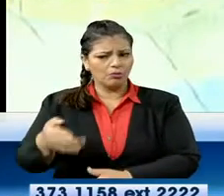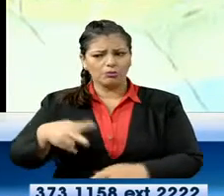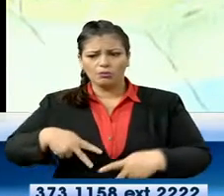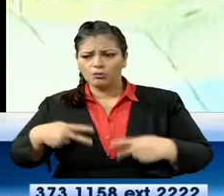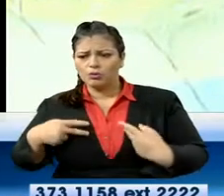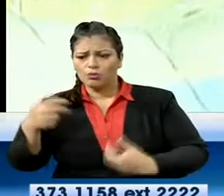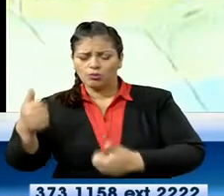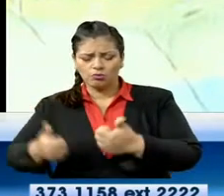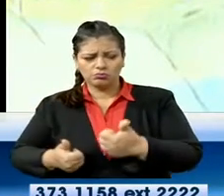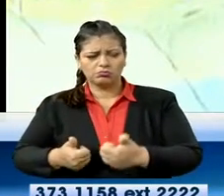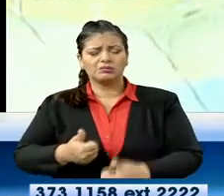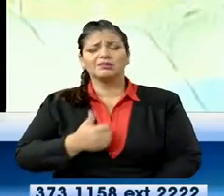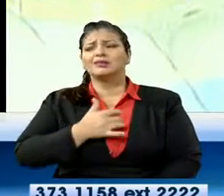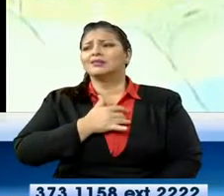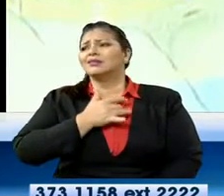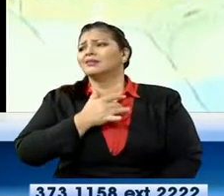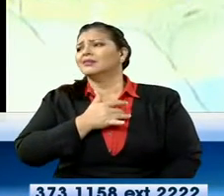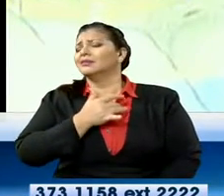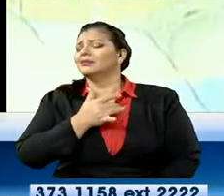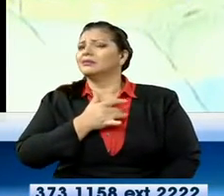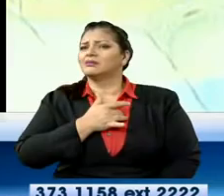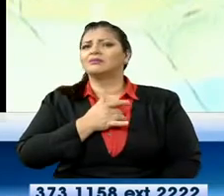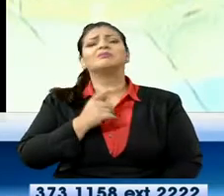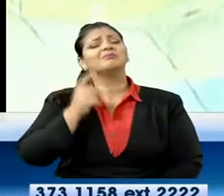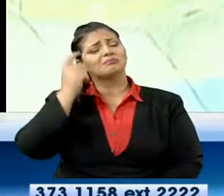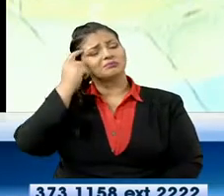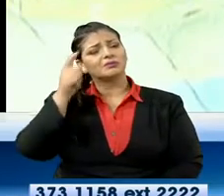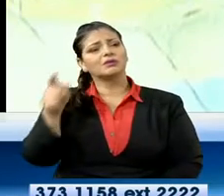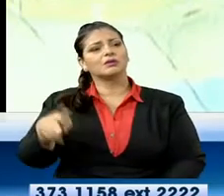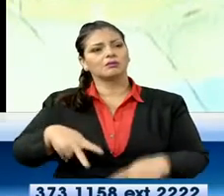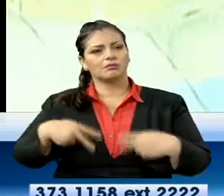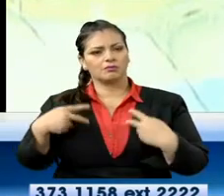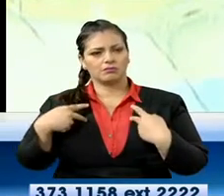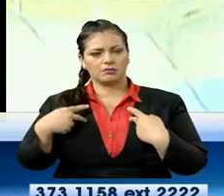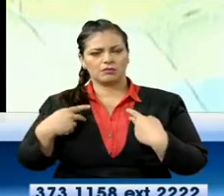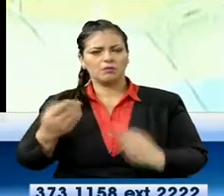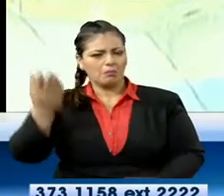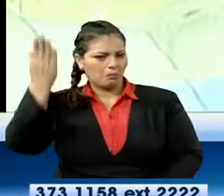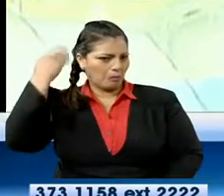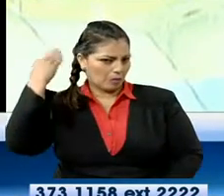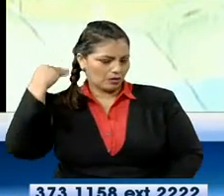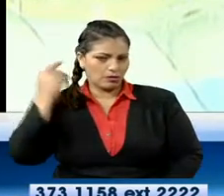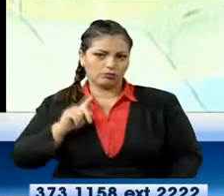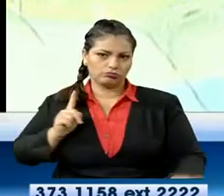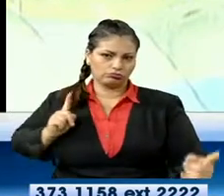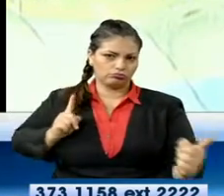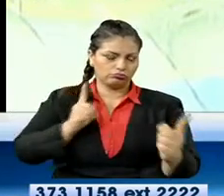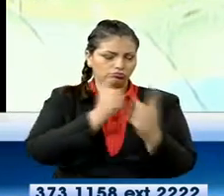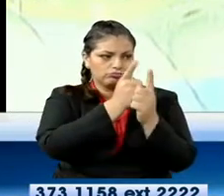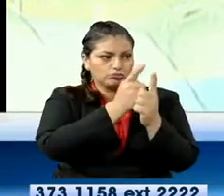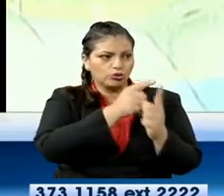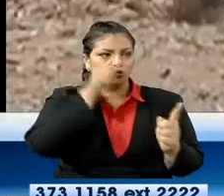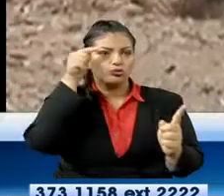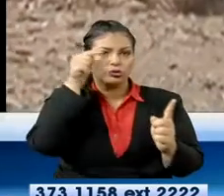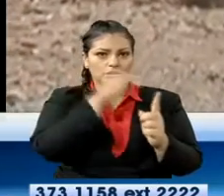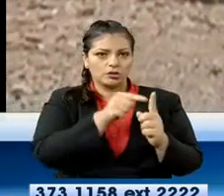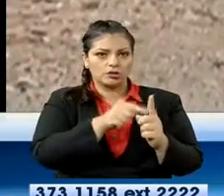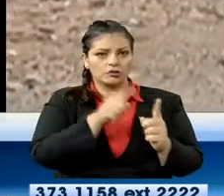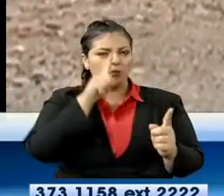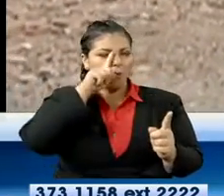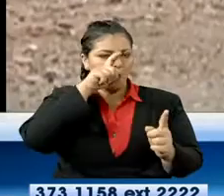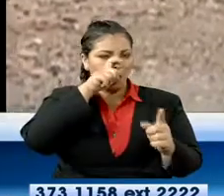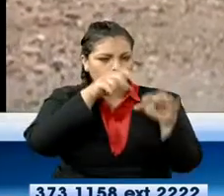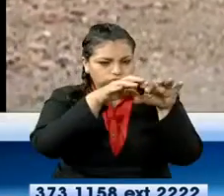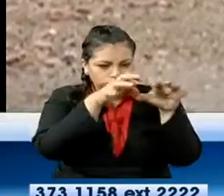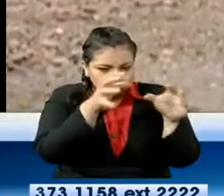a... me fui donde un chamán y me dijo que sí estaba vivo. Ocurrió en